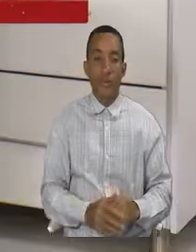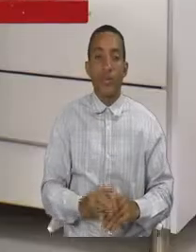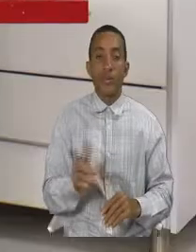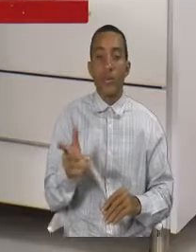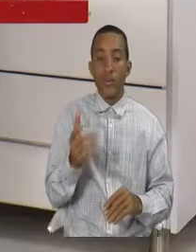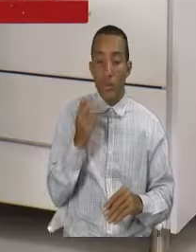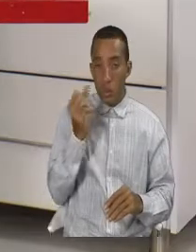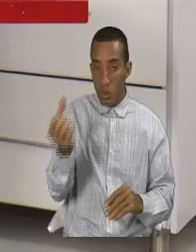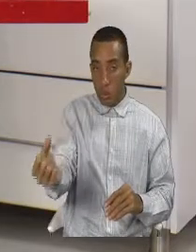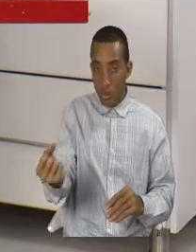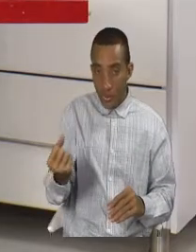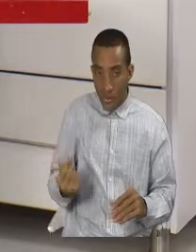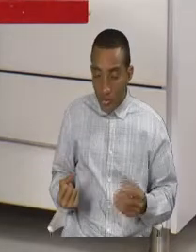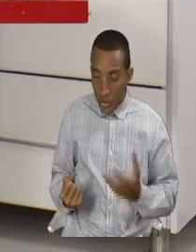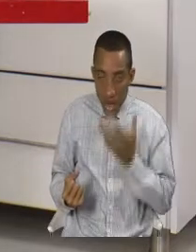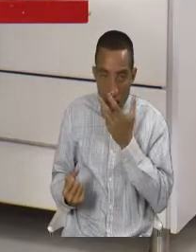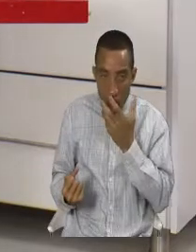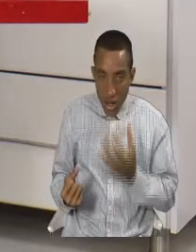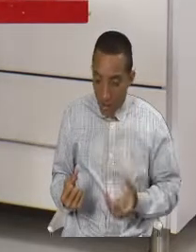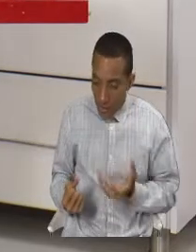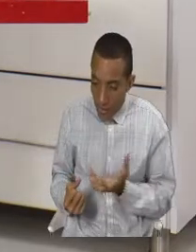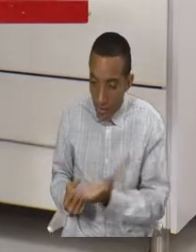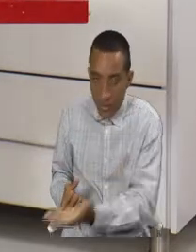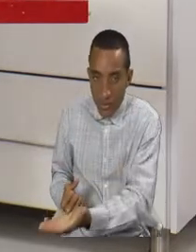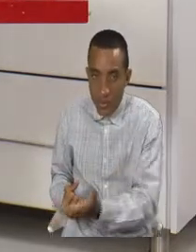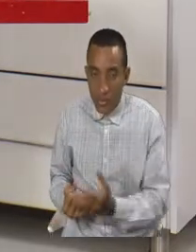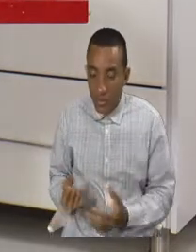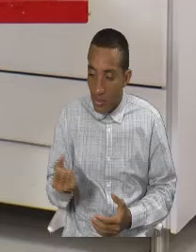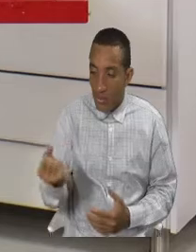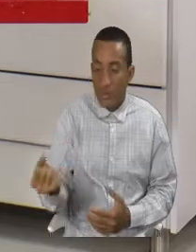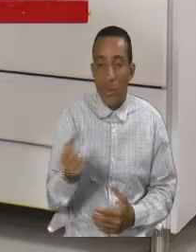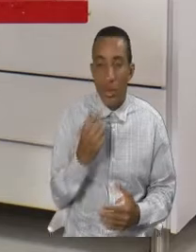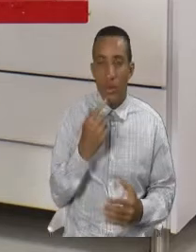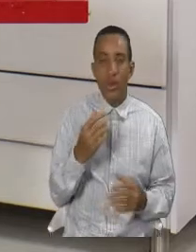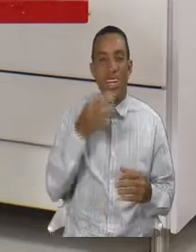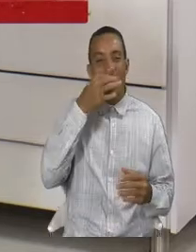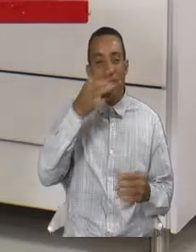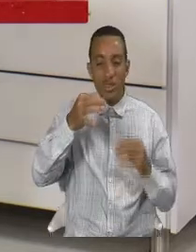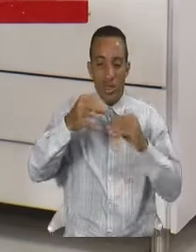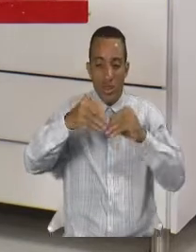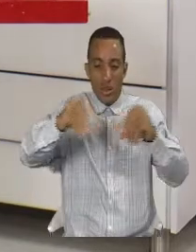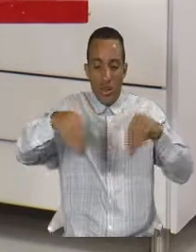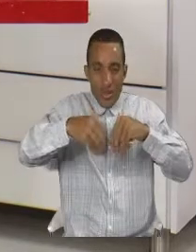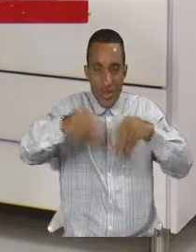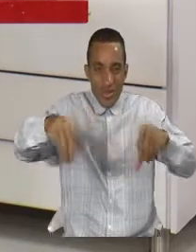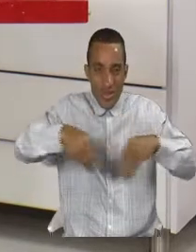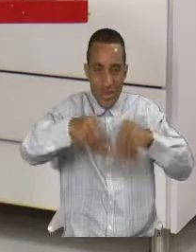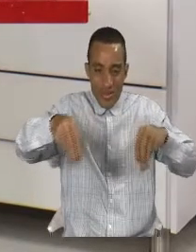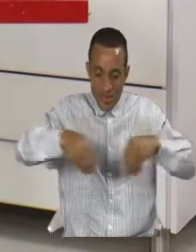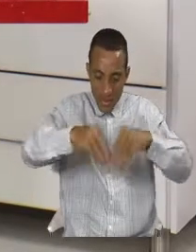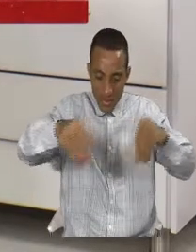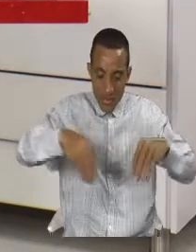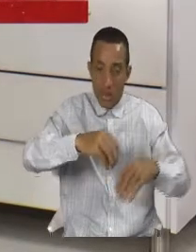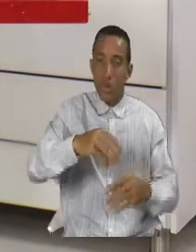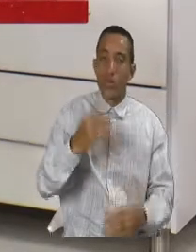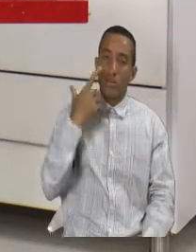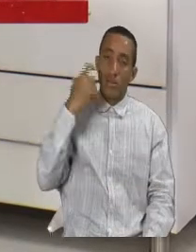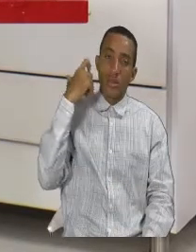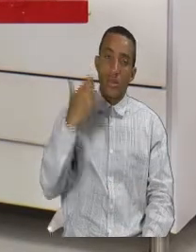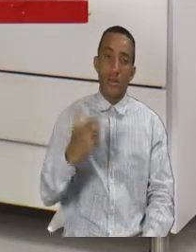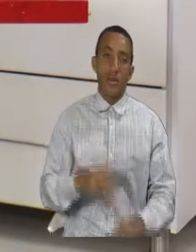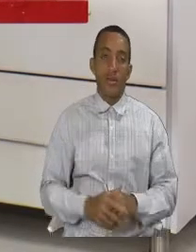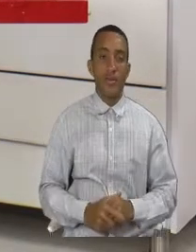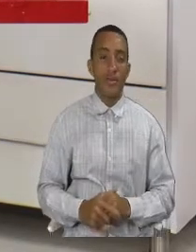hacerlo con queso parmesano y van a quedar gratinados. Va a ser algo chévere. Entonces acá tenemos